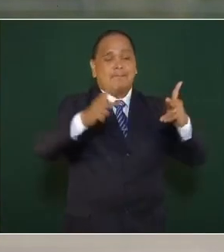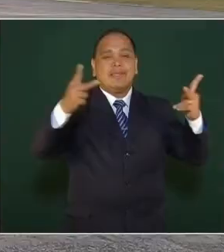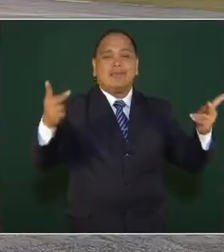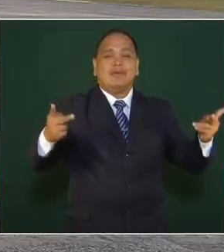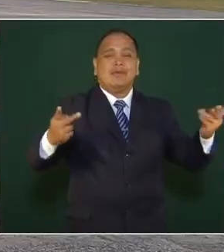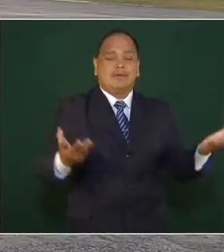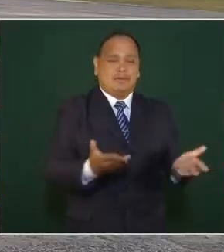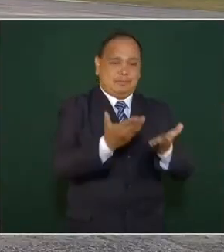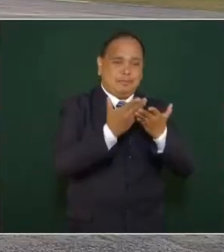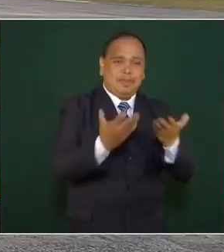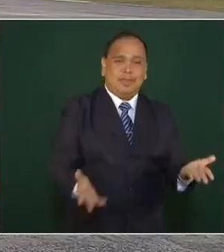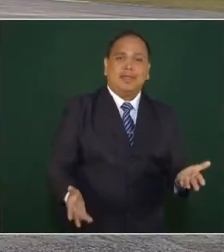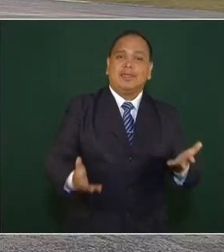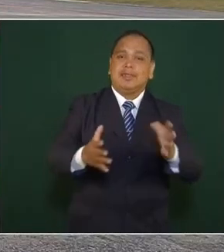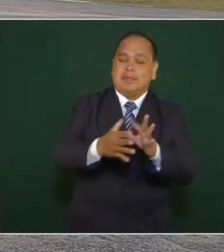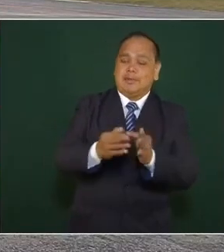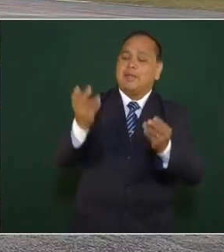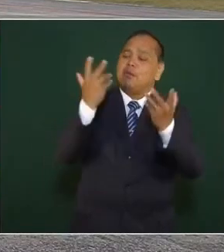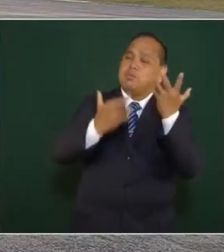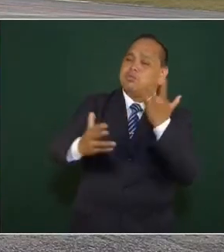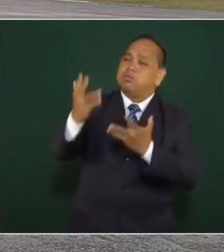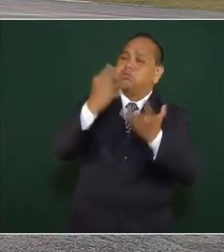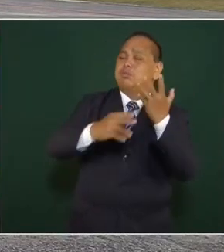la poesía y la literatura